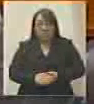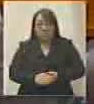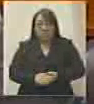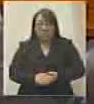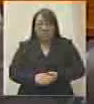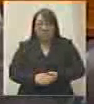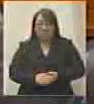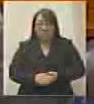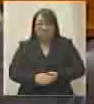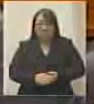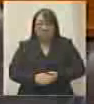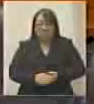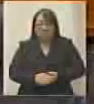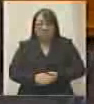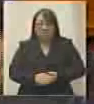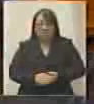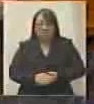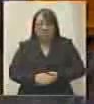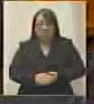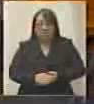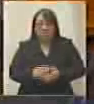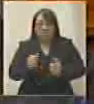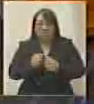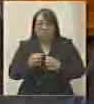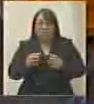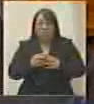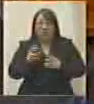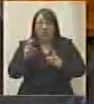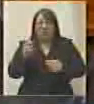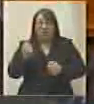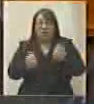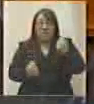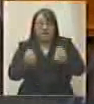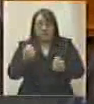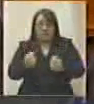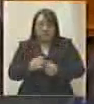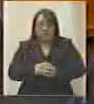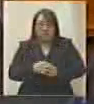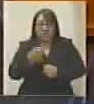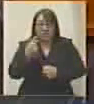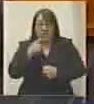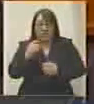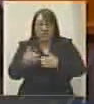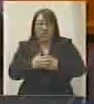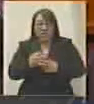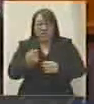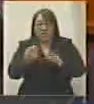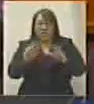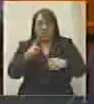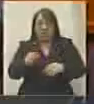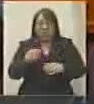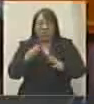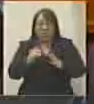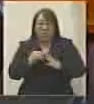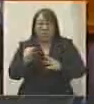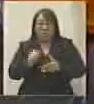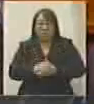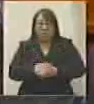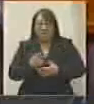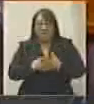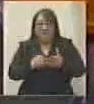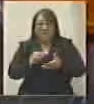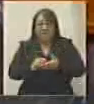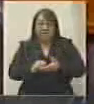Saludar también el presupuesto para el sector transportes por cerca de 9 mil millones de soles que